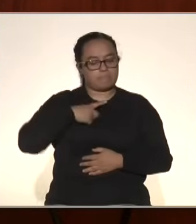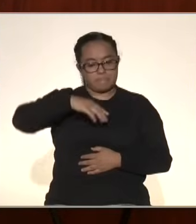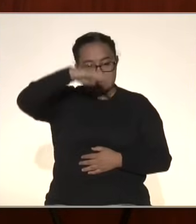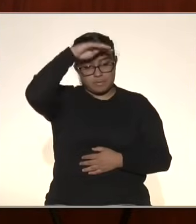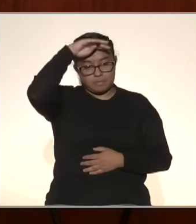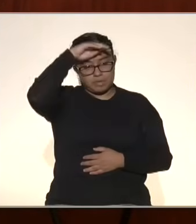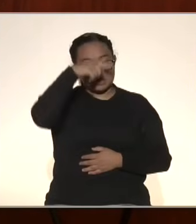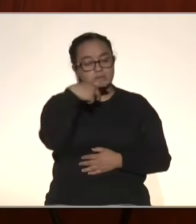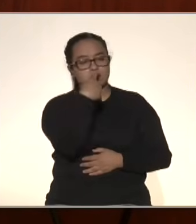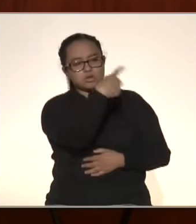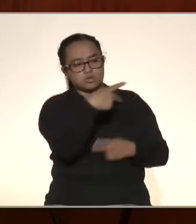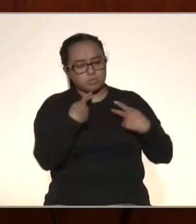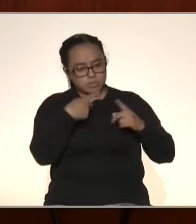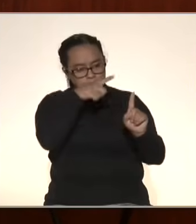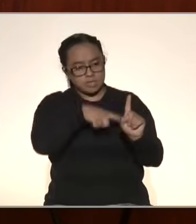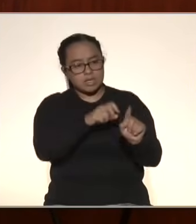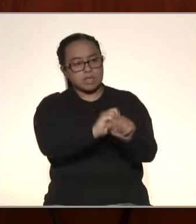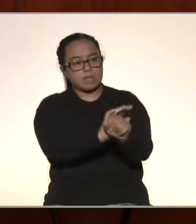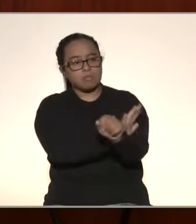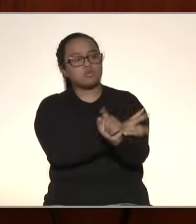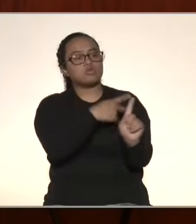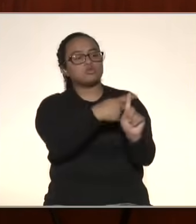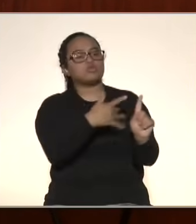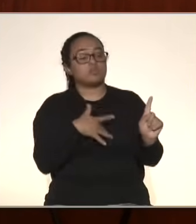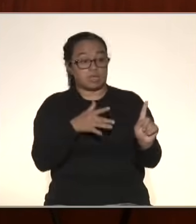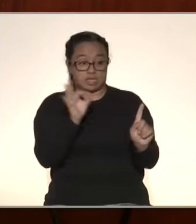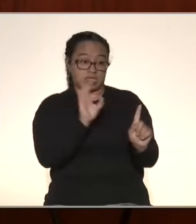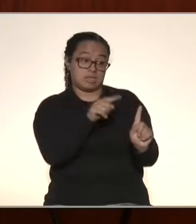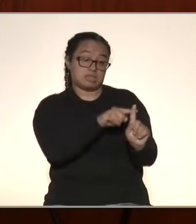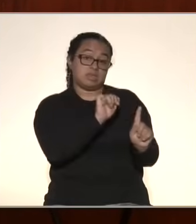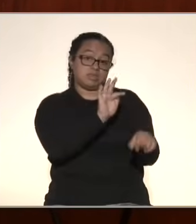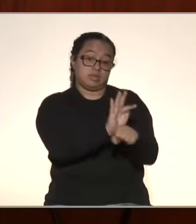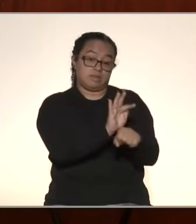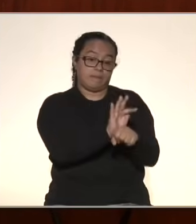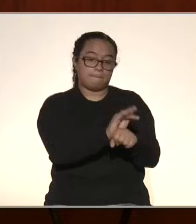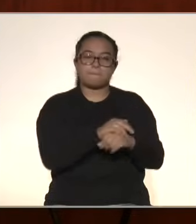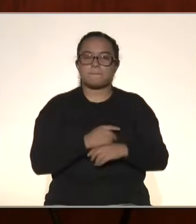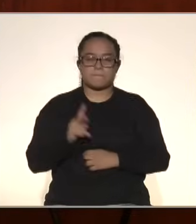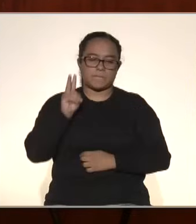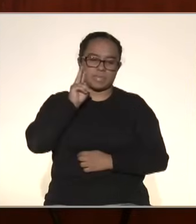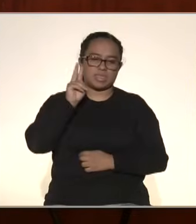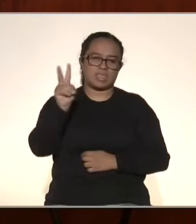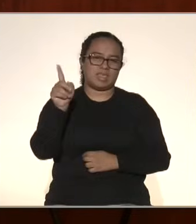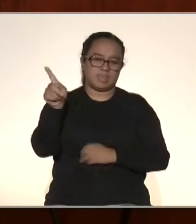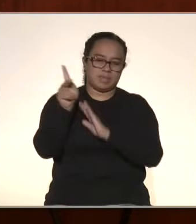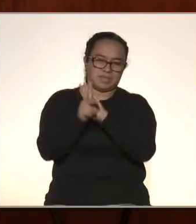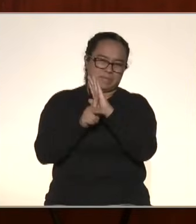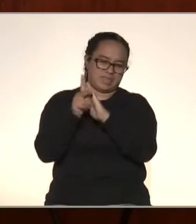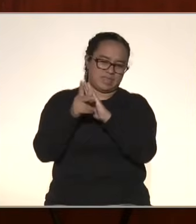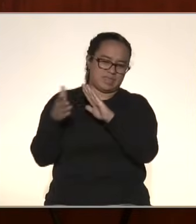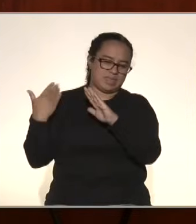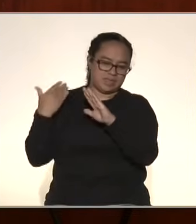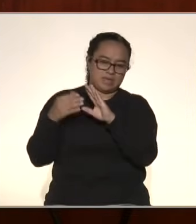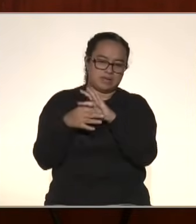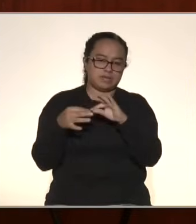la persona emocionalmente y si eso le funciona. Como veíamos, me parece que esa cápsula fue